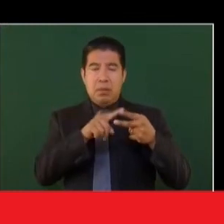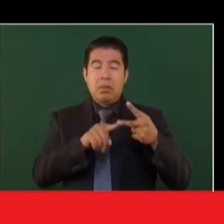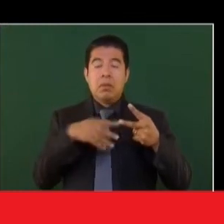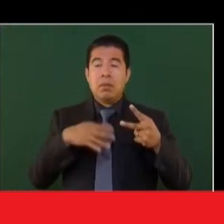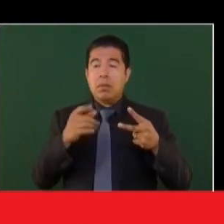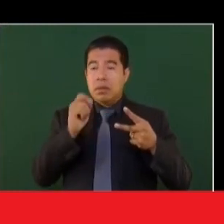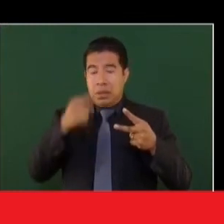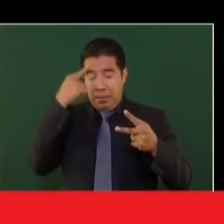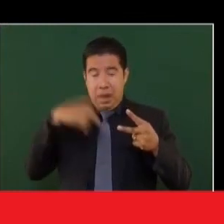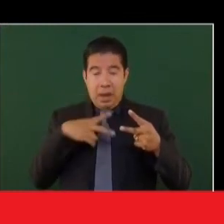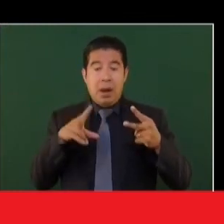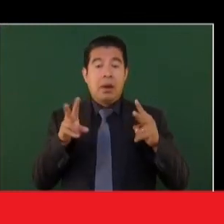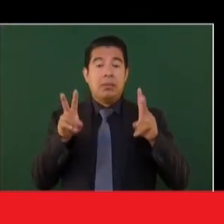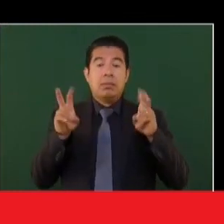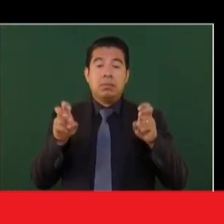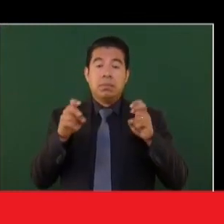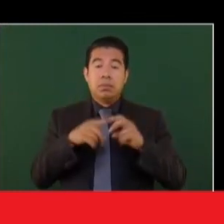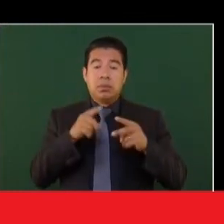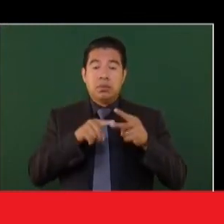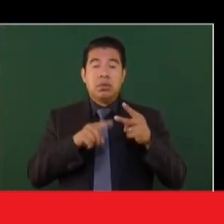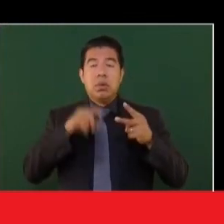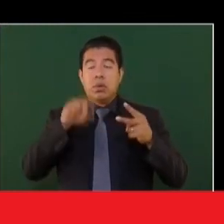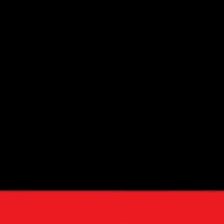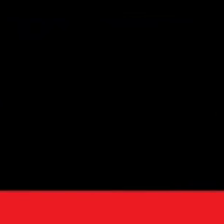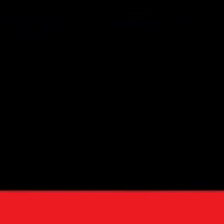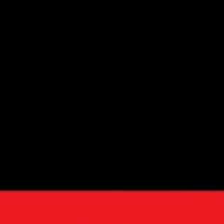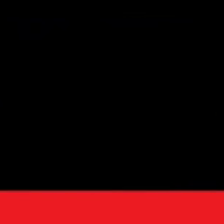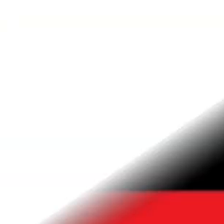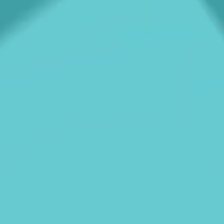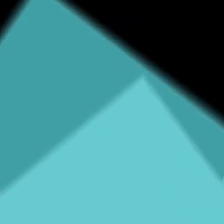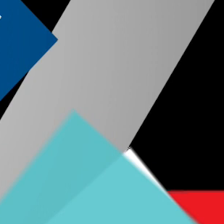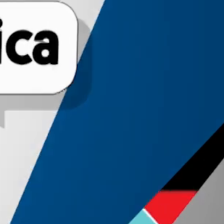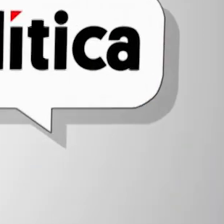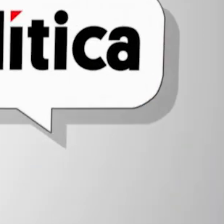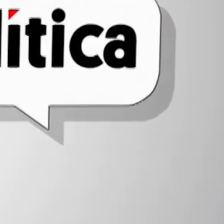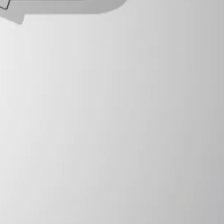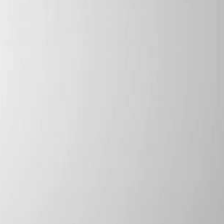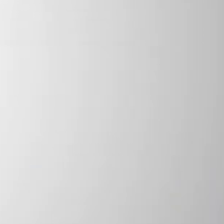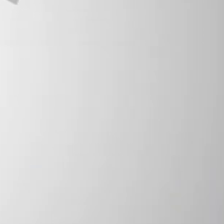el presidente de México ser rehén de nadie.